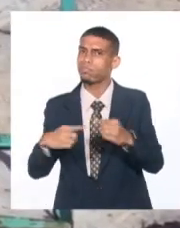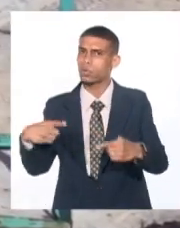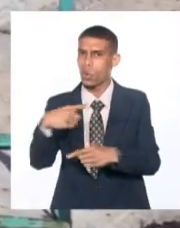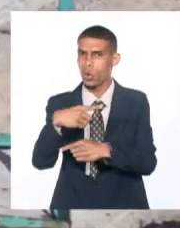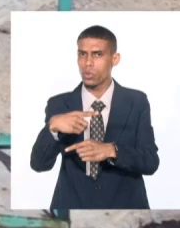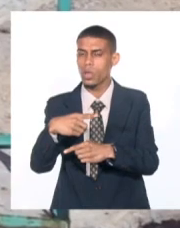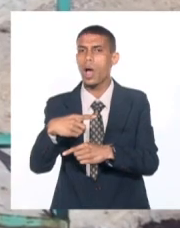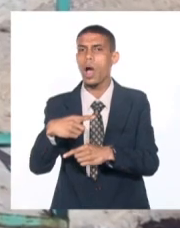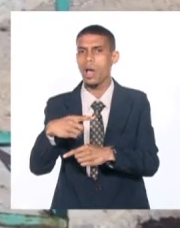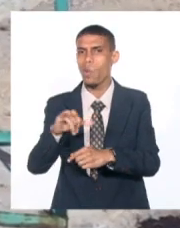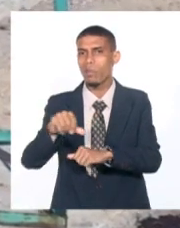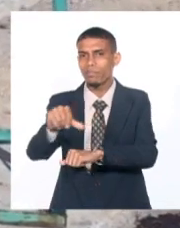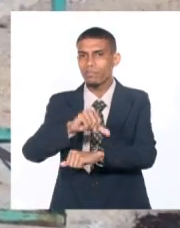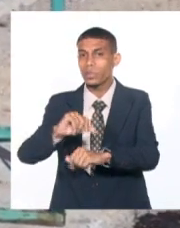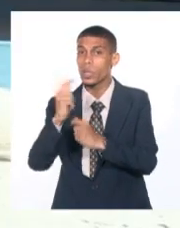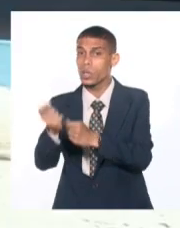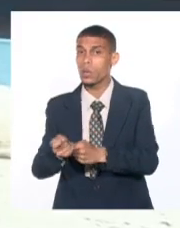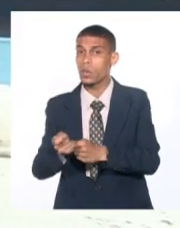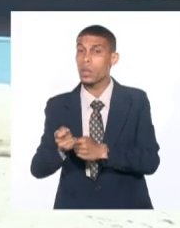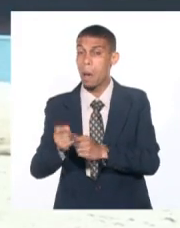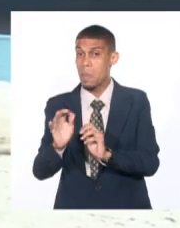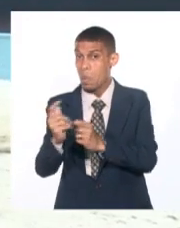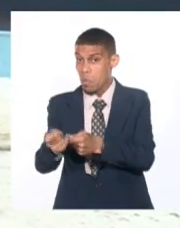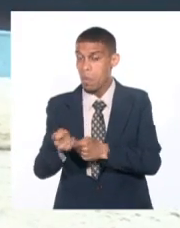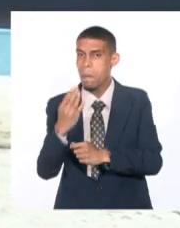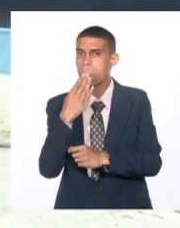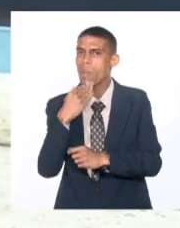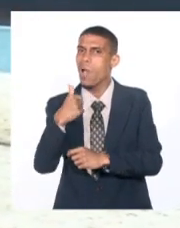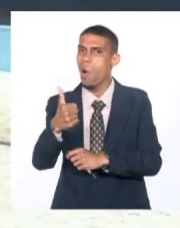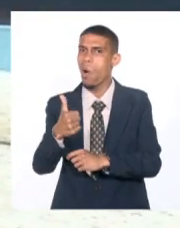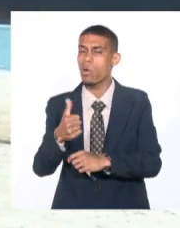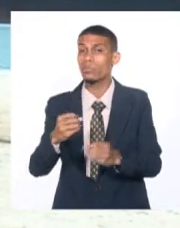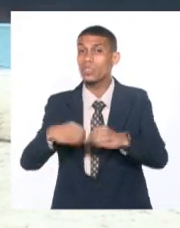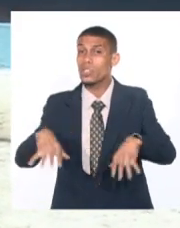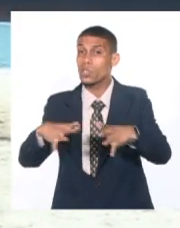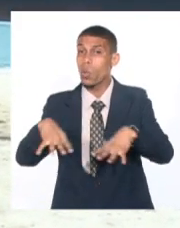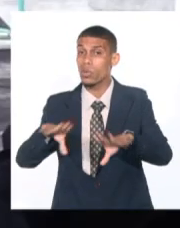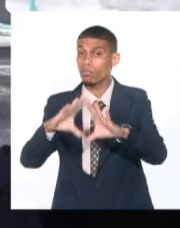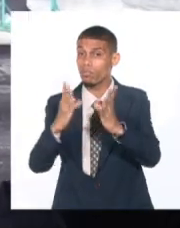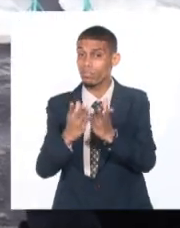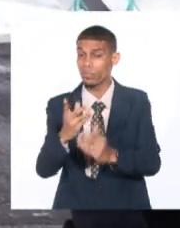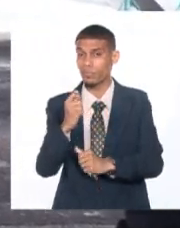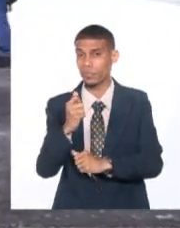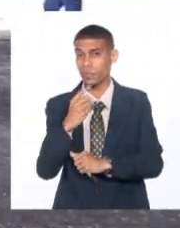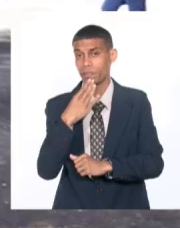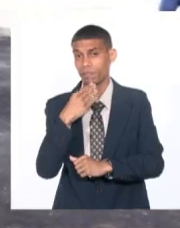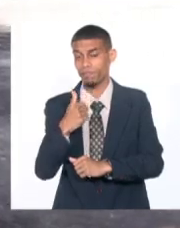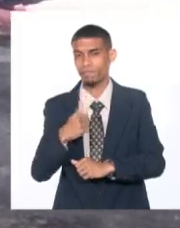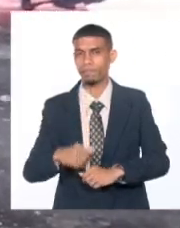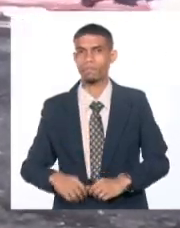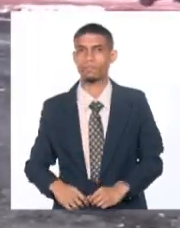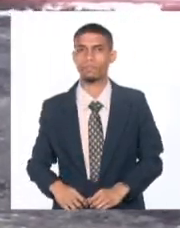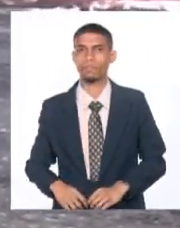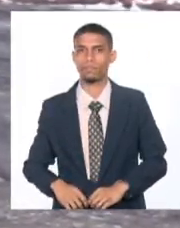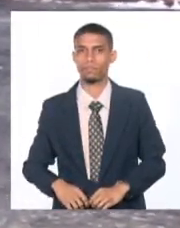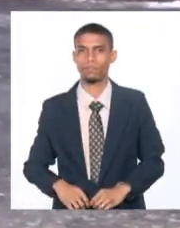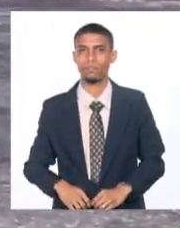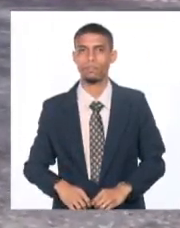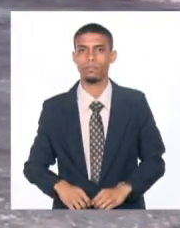agricultura para hacerla más sostenible ante la crisis económica mundial. Manolo Rodríguez Salas, Canal Cubano de Noticias.